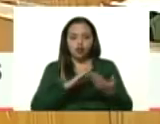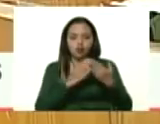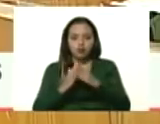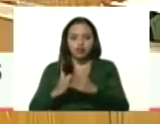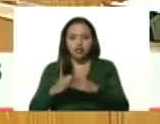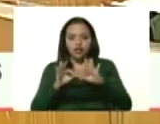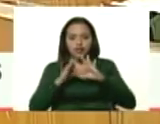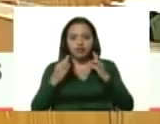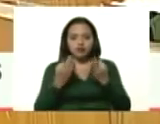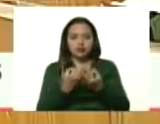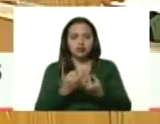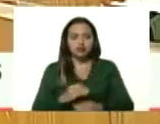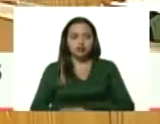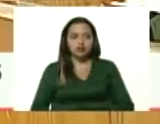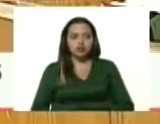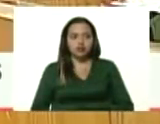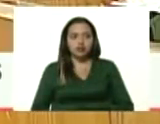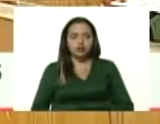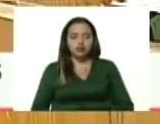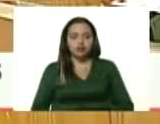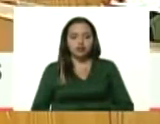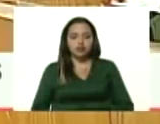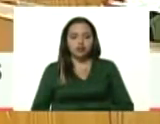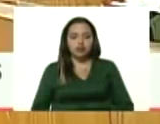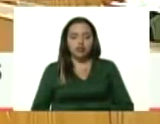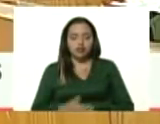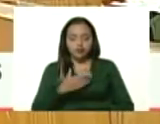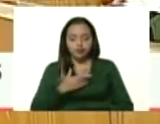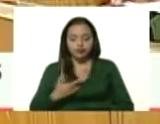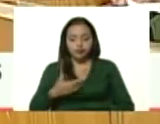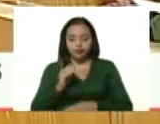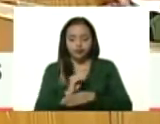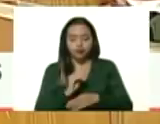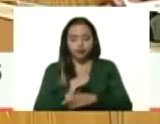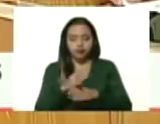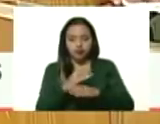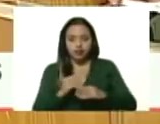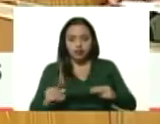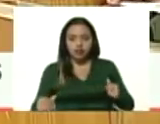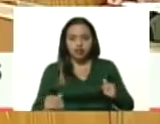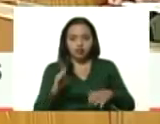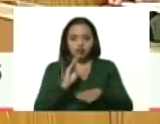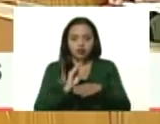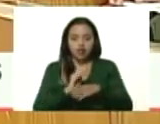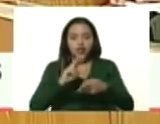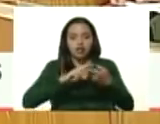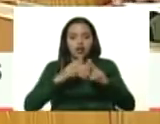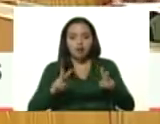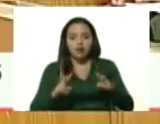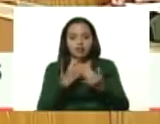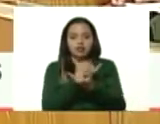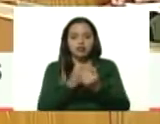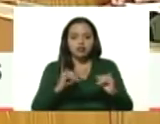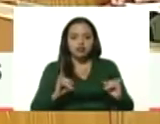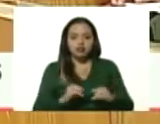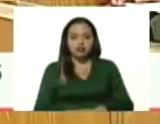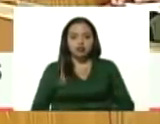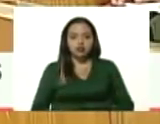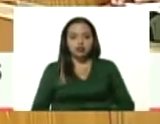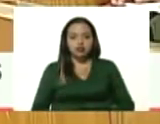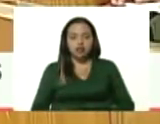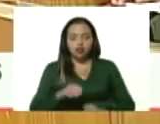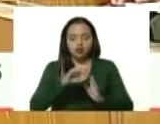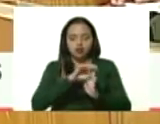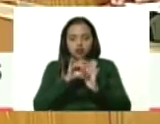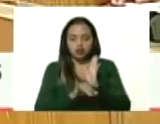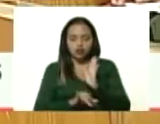familia, y que quieren defender la integridad territorial, la soberanía, la paz, la independencia, la constitución